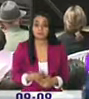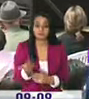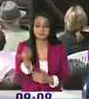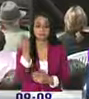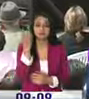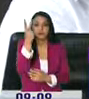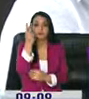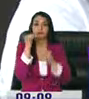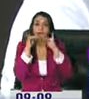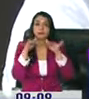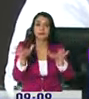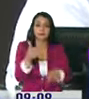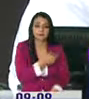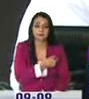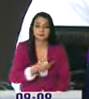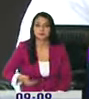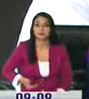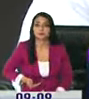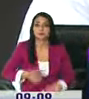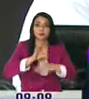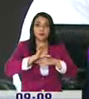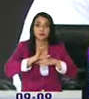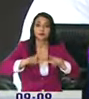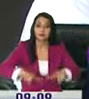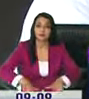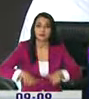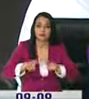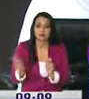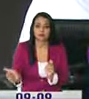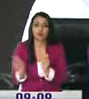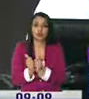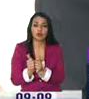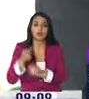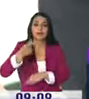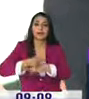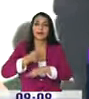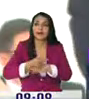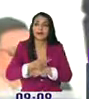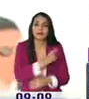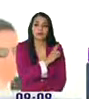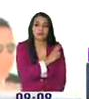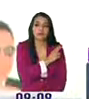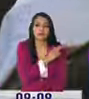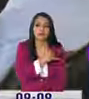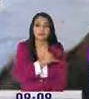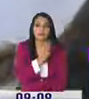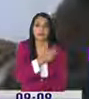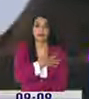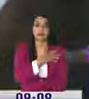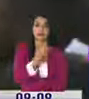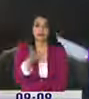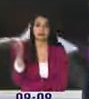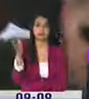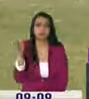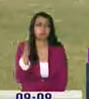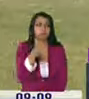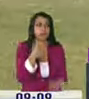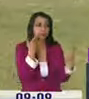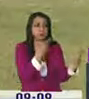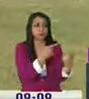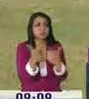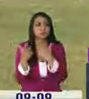12 de septiembre, el presidente de la República, Lenín Moreno, junto al gerente actual de Yacha y Jorge Martínez, realizaron un recorrido para constatar